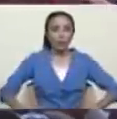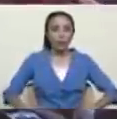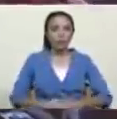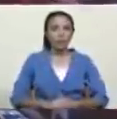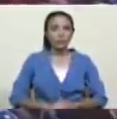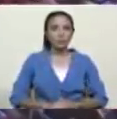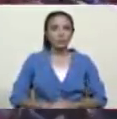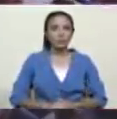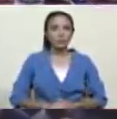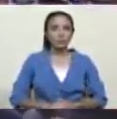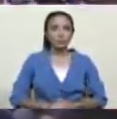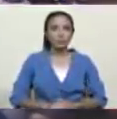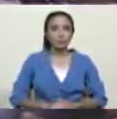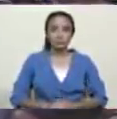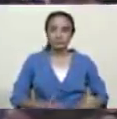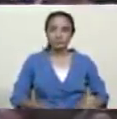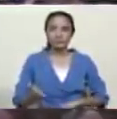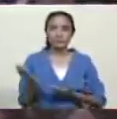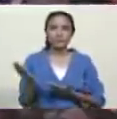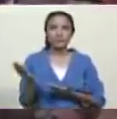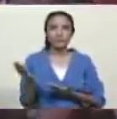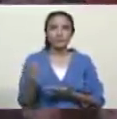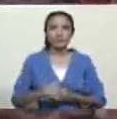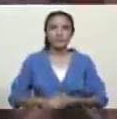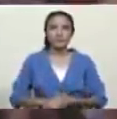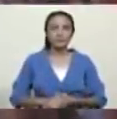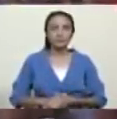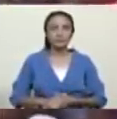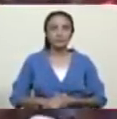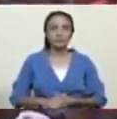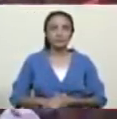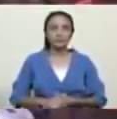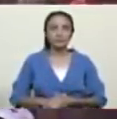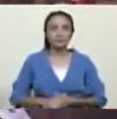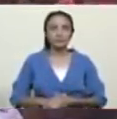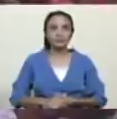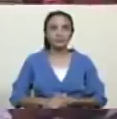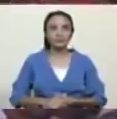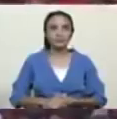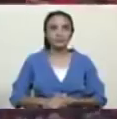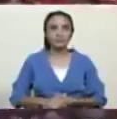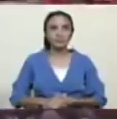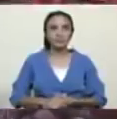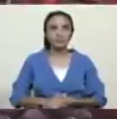Sucre, Bicocuy, Portuguesa, Portuguesa.